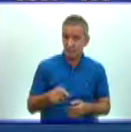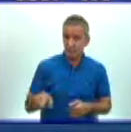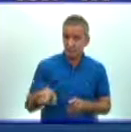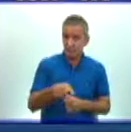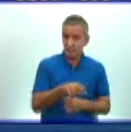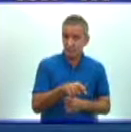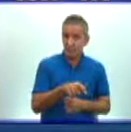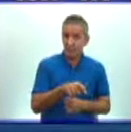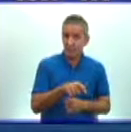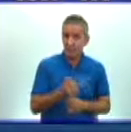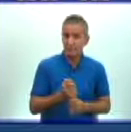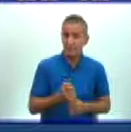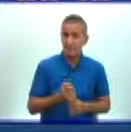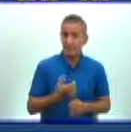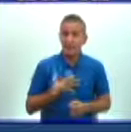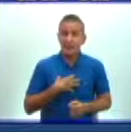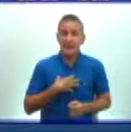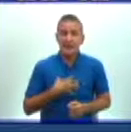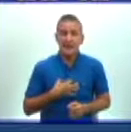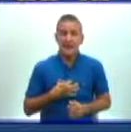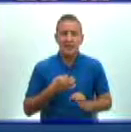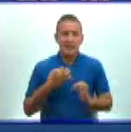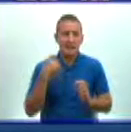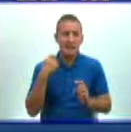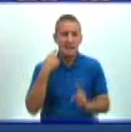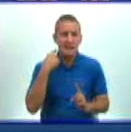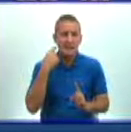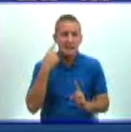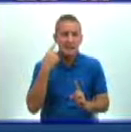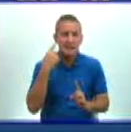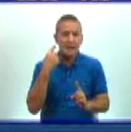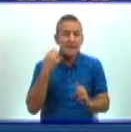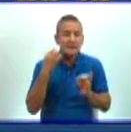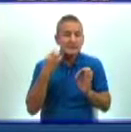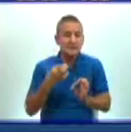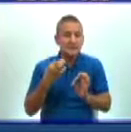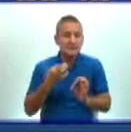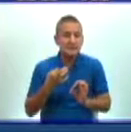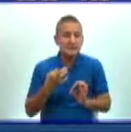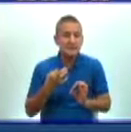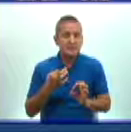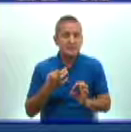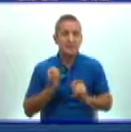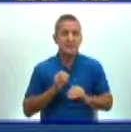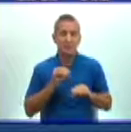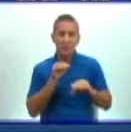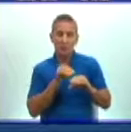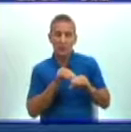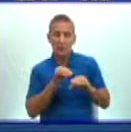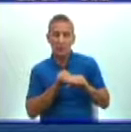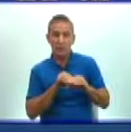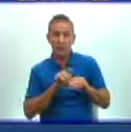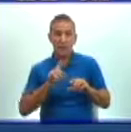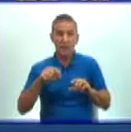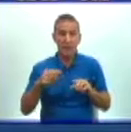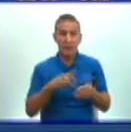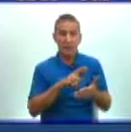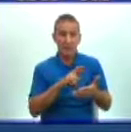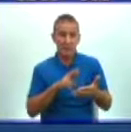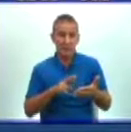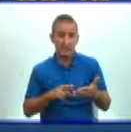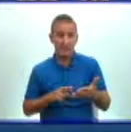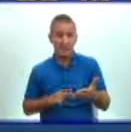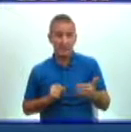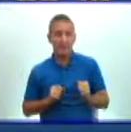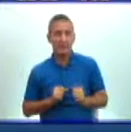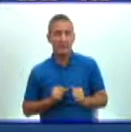ustedes la tienen siempre como reserva para poder revisarla cada vez